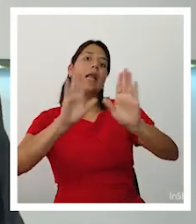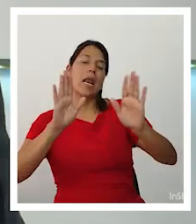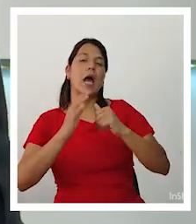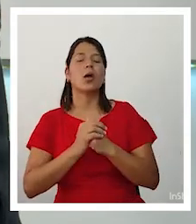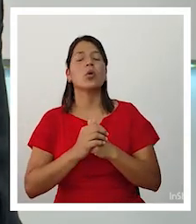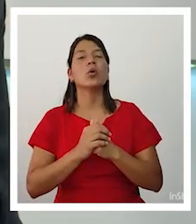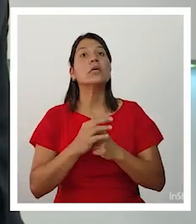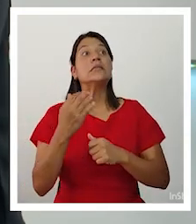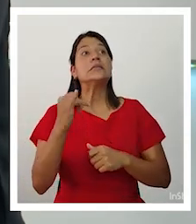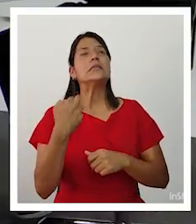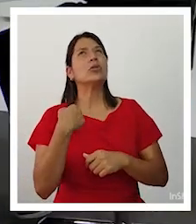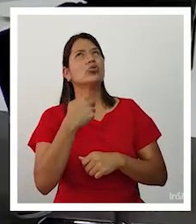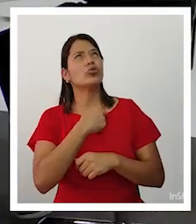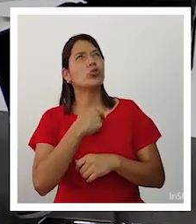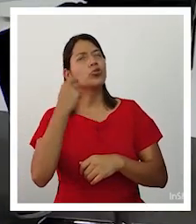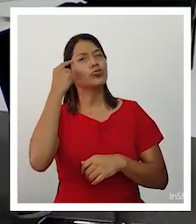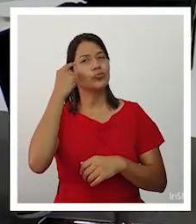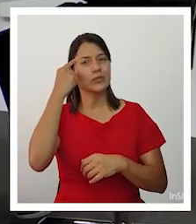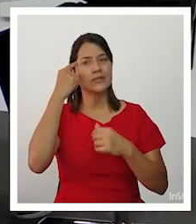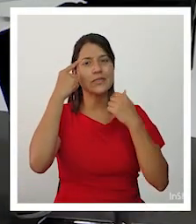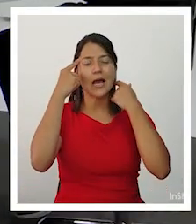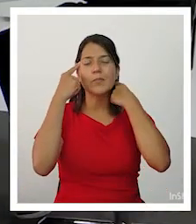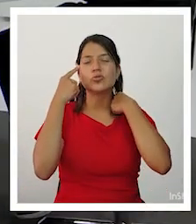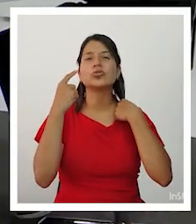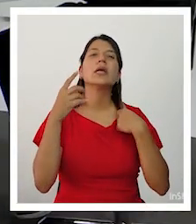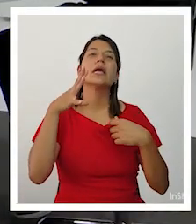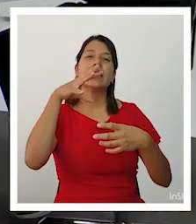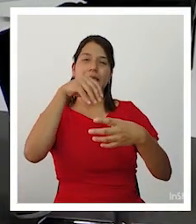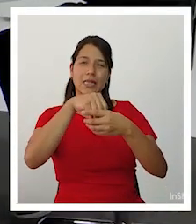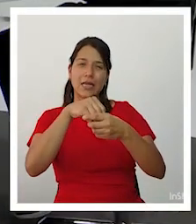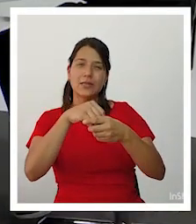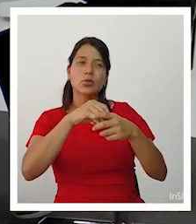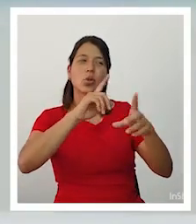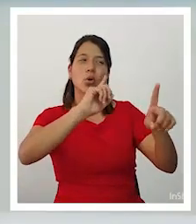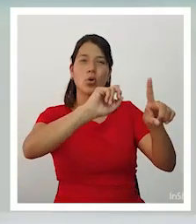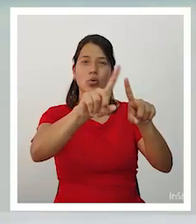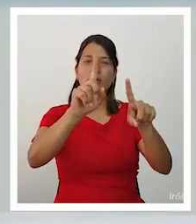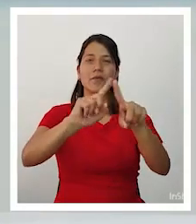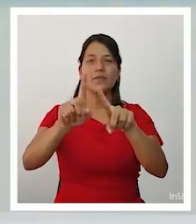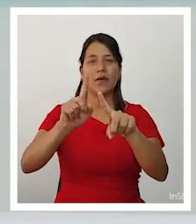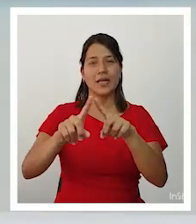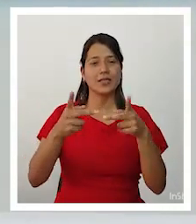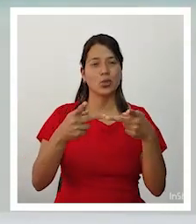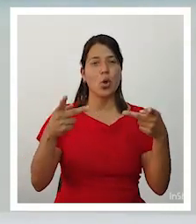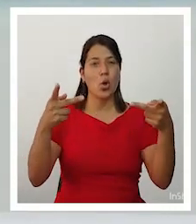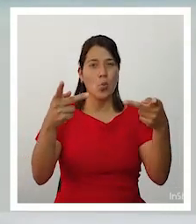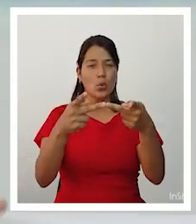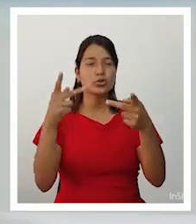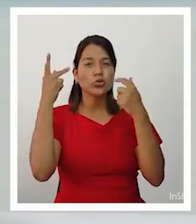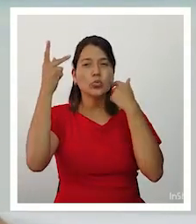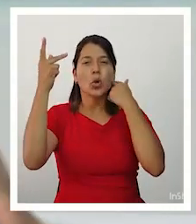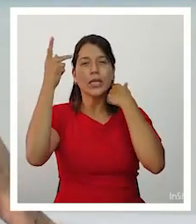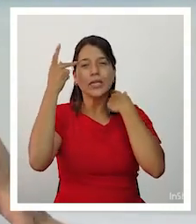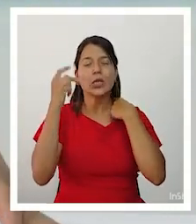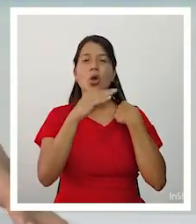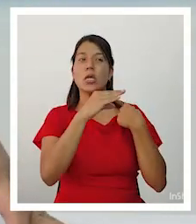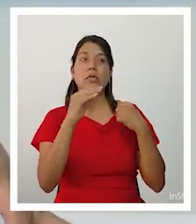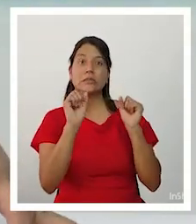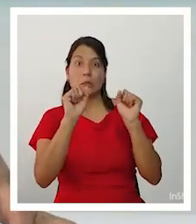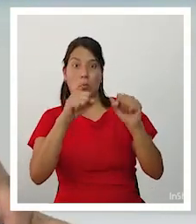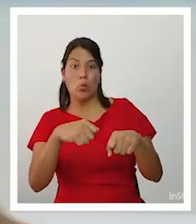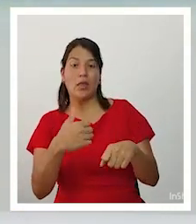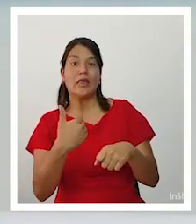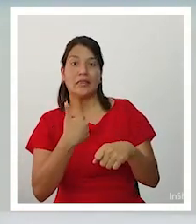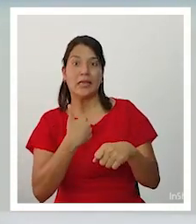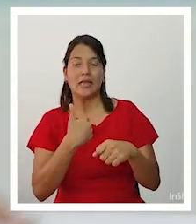hecho, si nosotros nos ponemos a analizar dentro de lo que son de los diversos puestos políticos en donde se puede tener esa toma